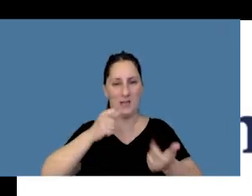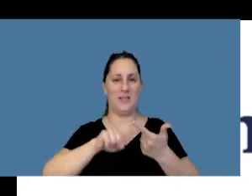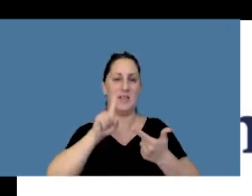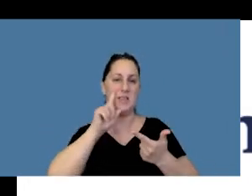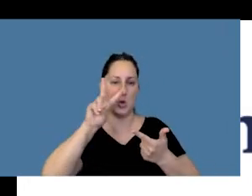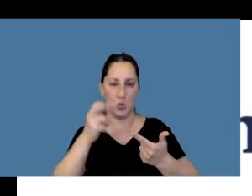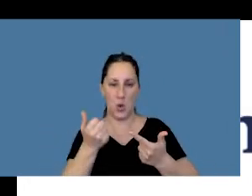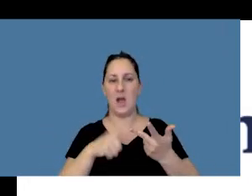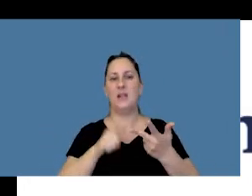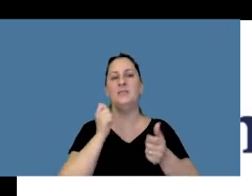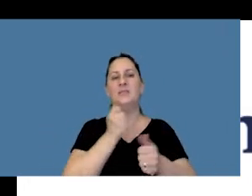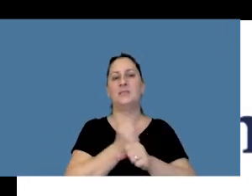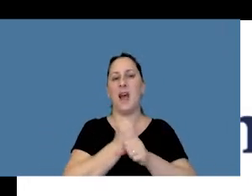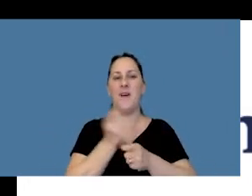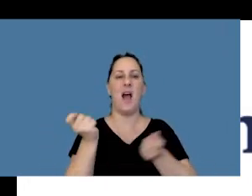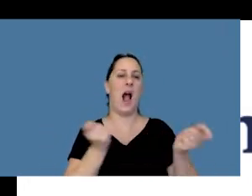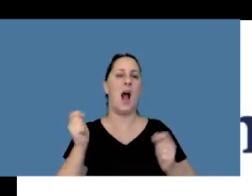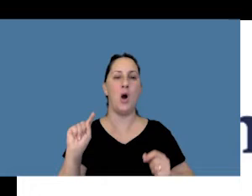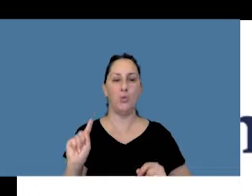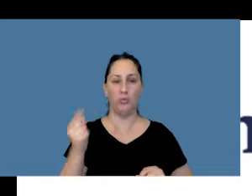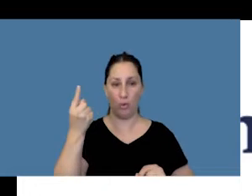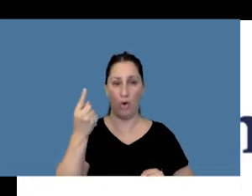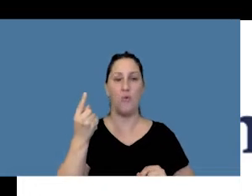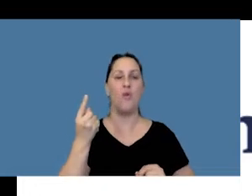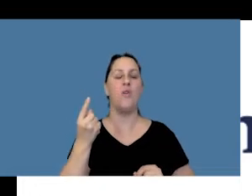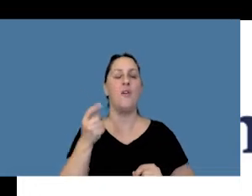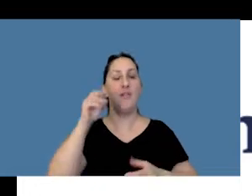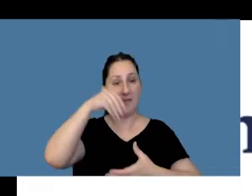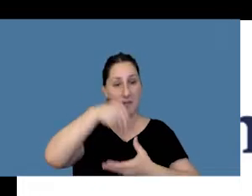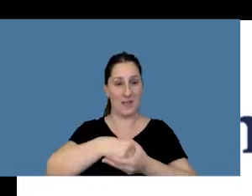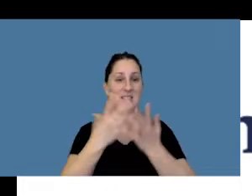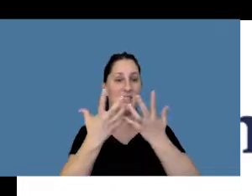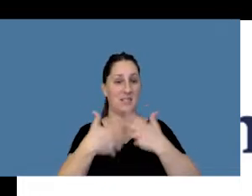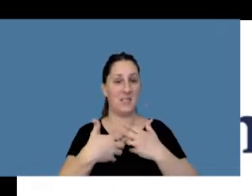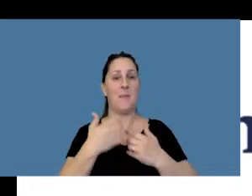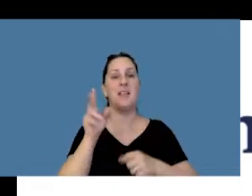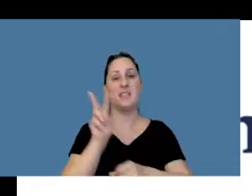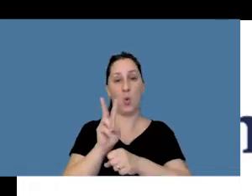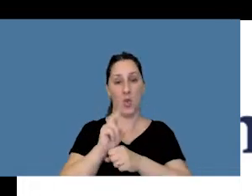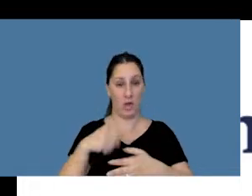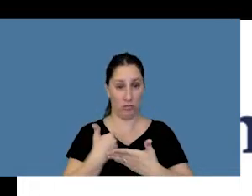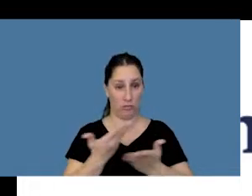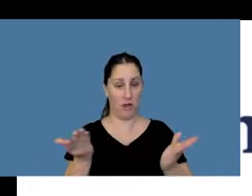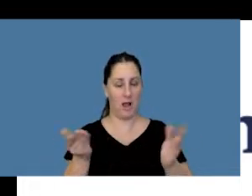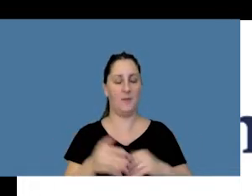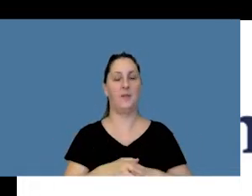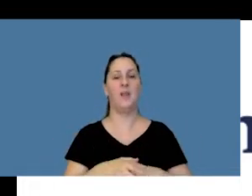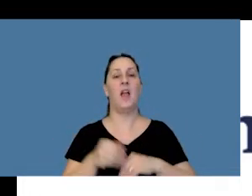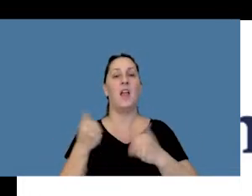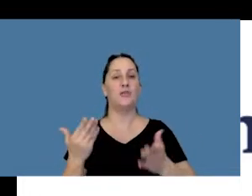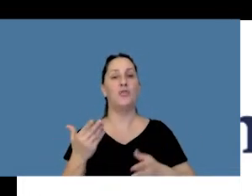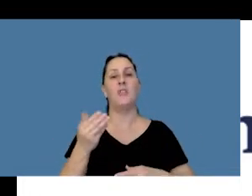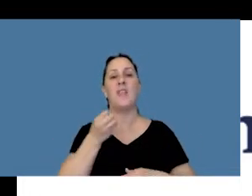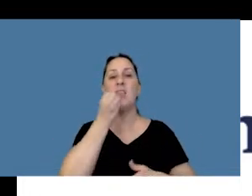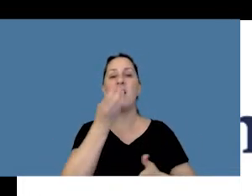como trabajador independiente o autónomo, el régimen de autónomos dentro del sistema de seguridad social, en lugar de hacer